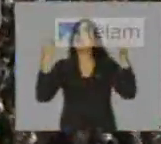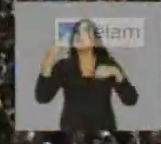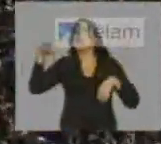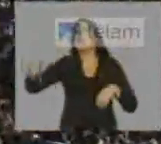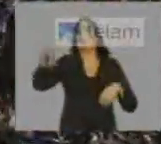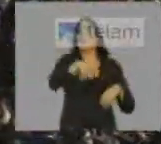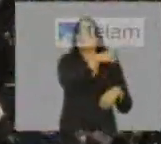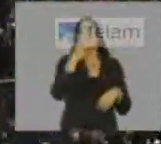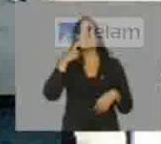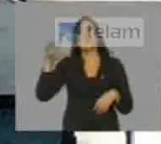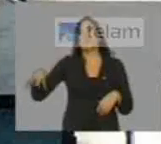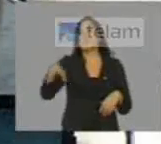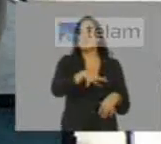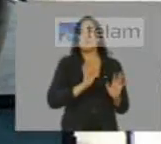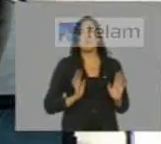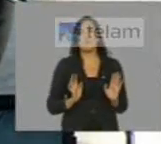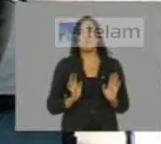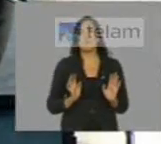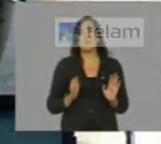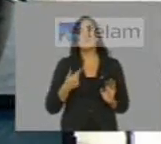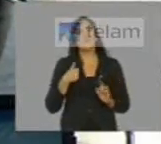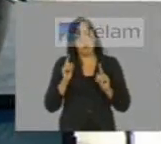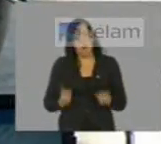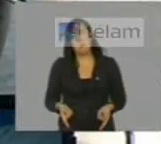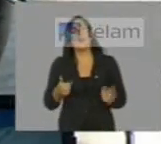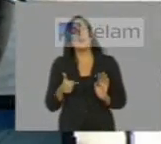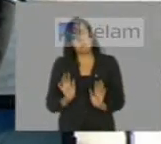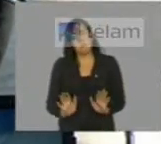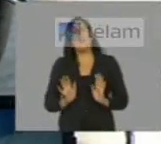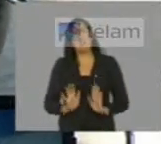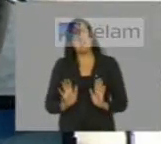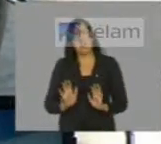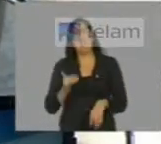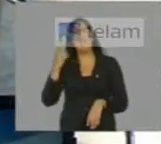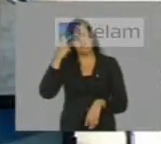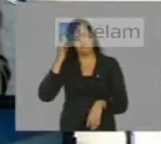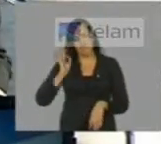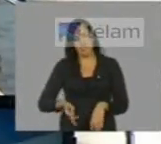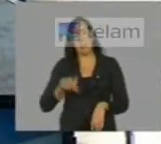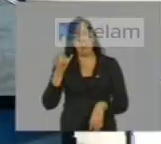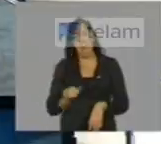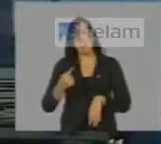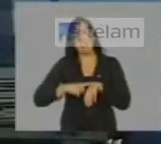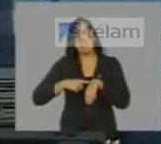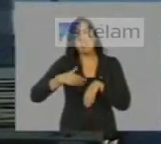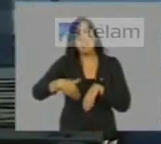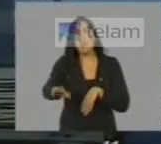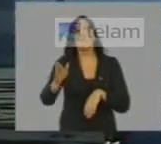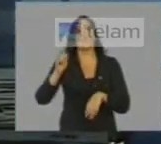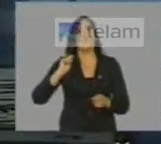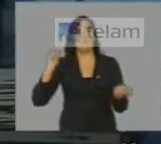espero, porque siempre hay tiempo para cambiar, siempre hay tiempo para